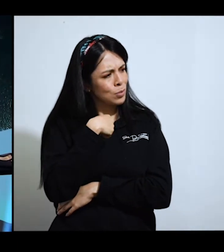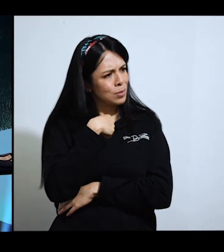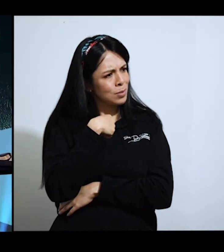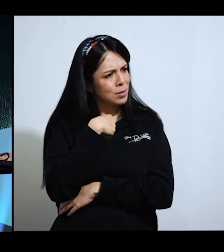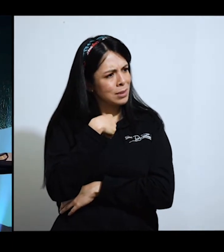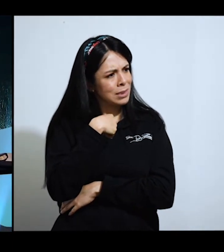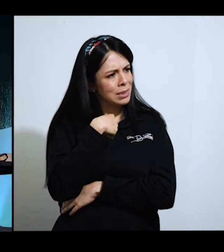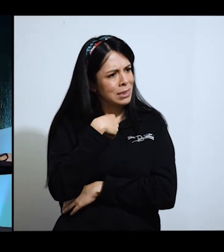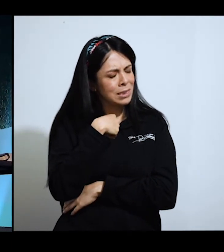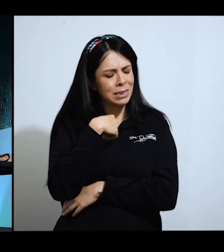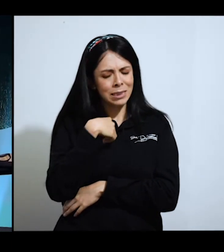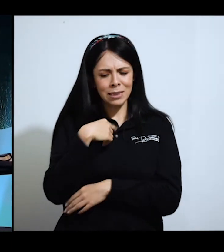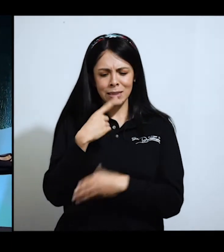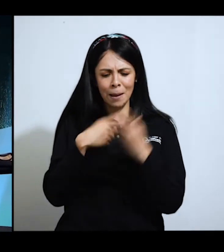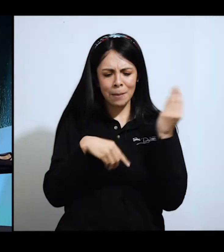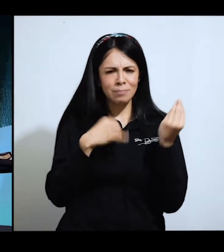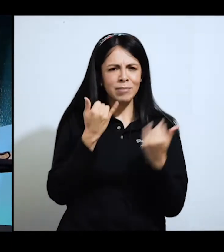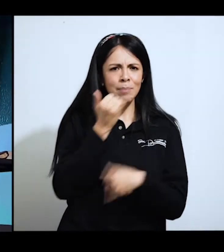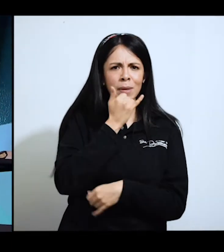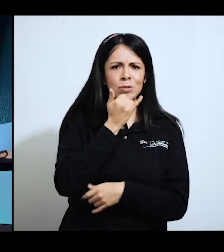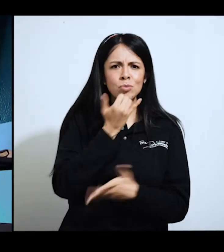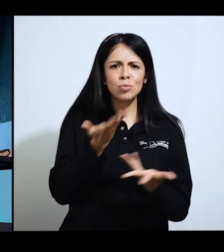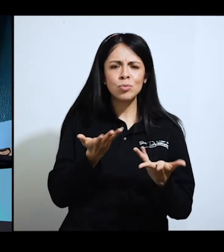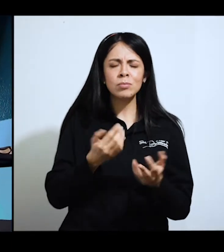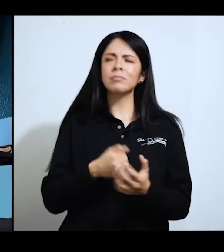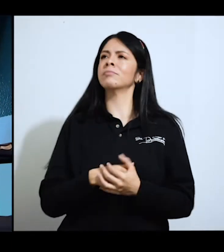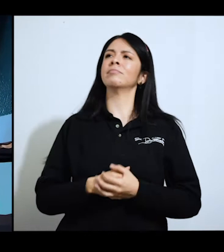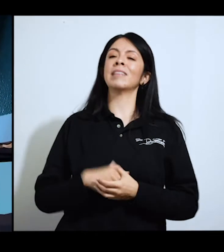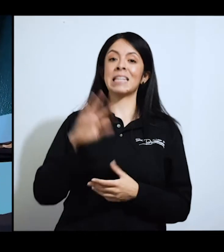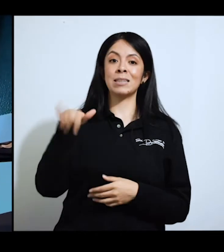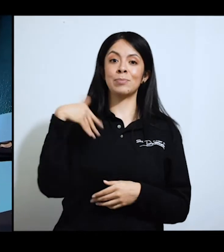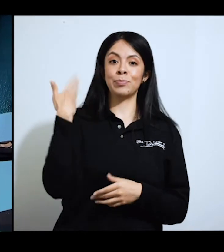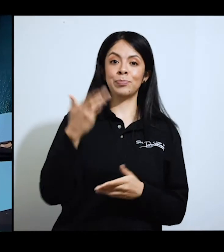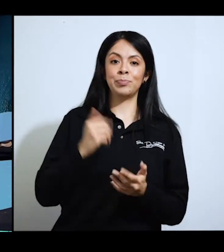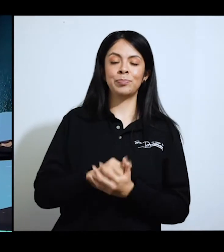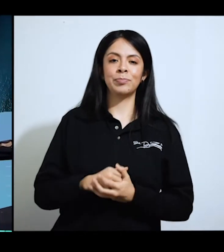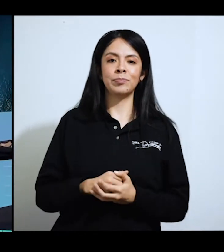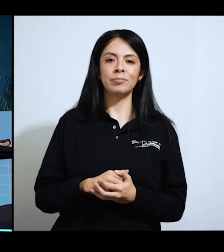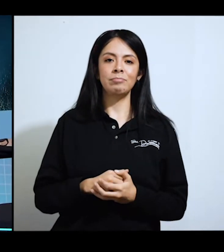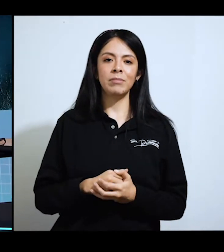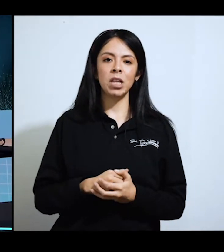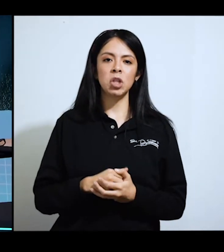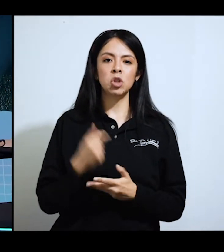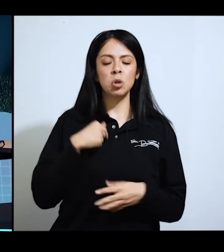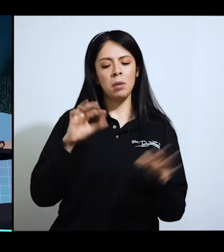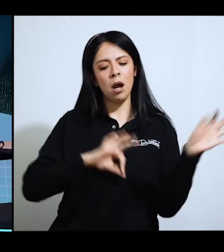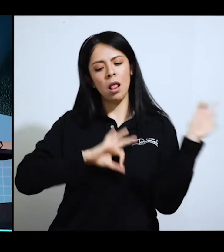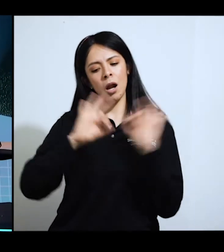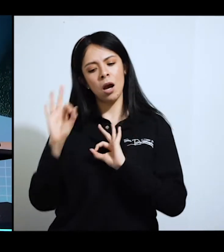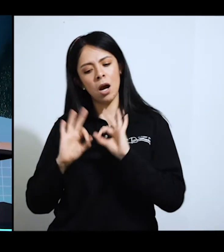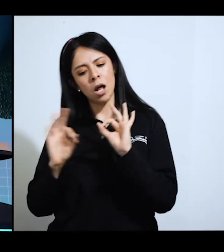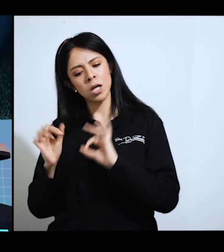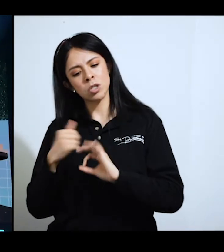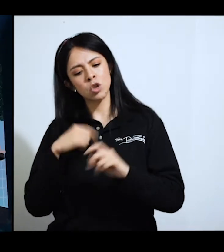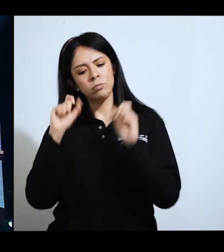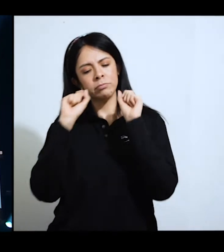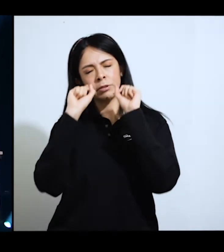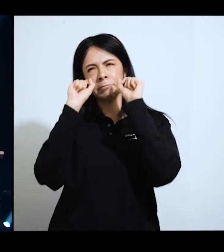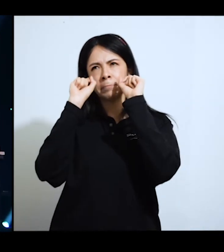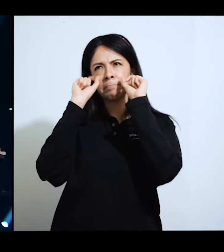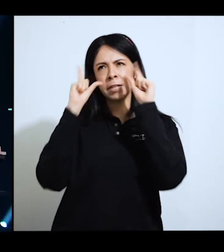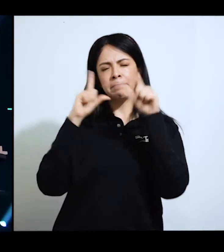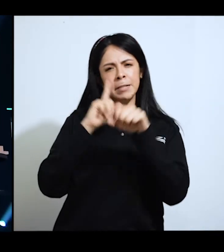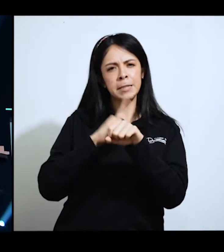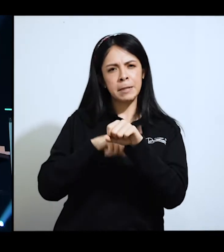quedé inquieto con todo lo que había pasado. Por eso, al día siguiente, mientras